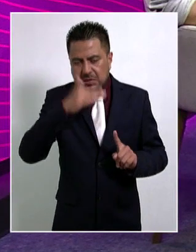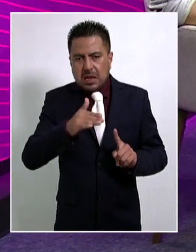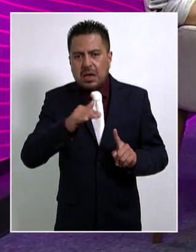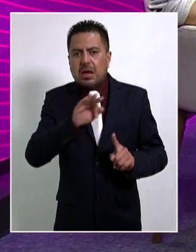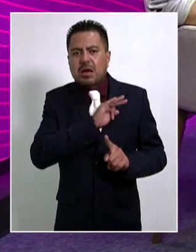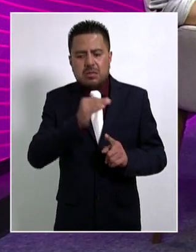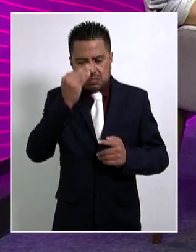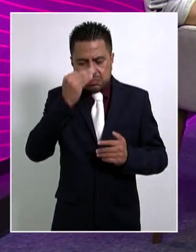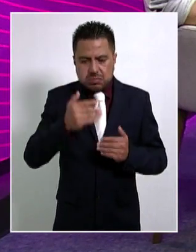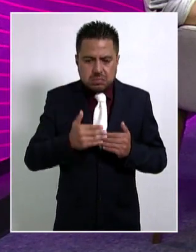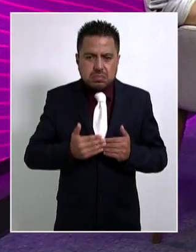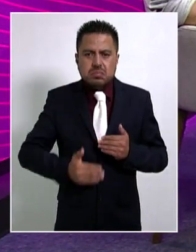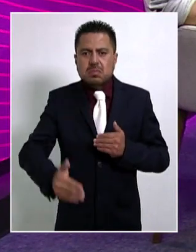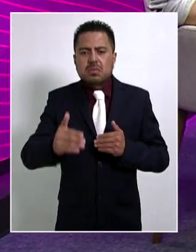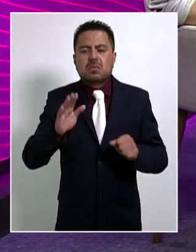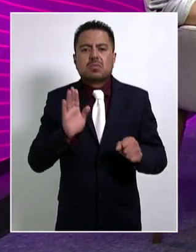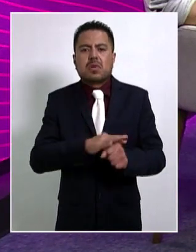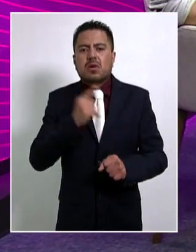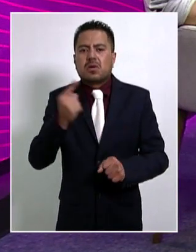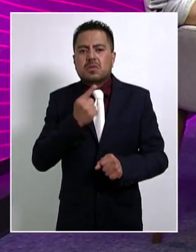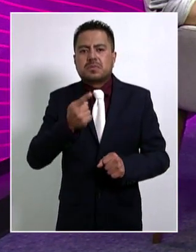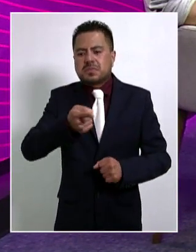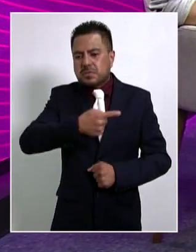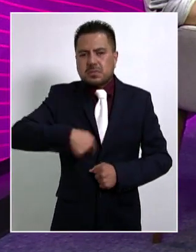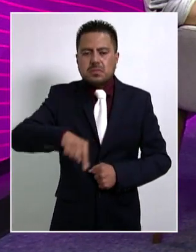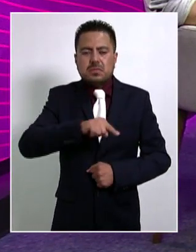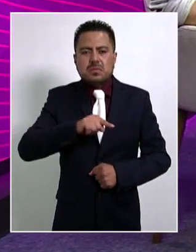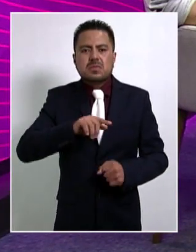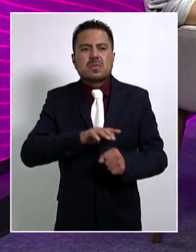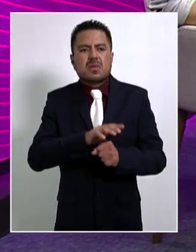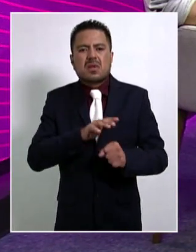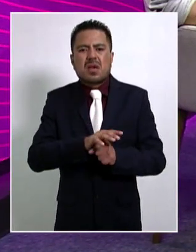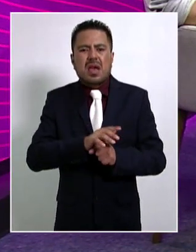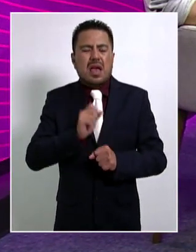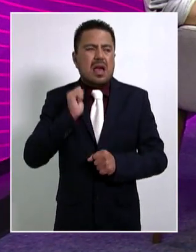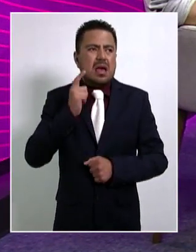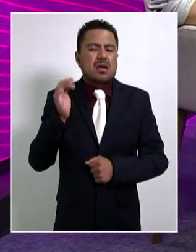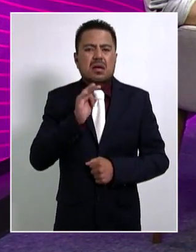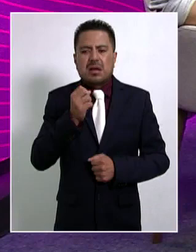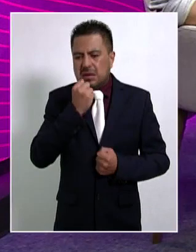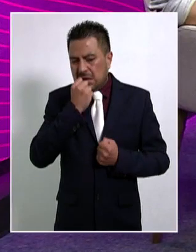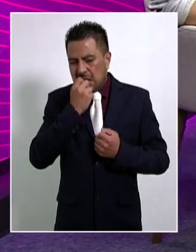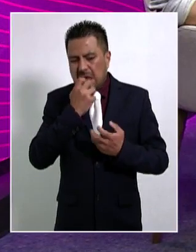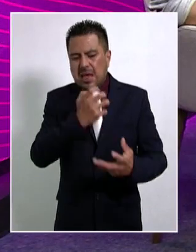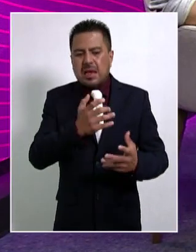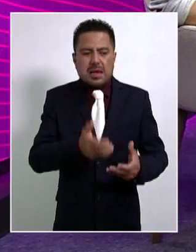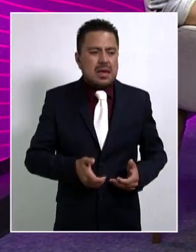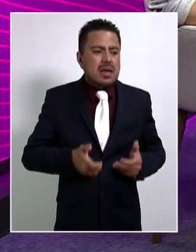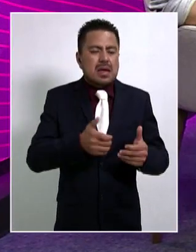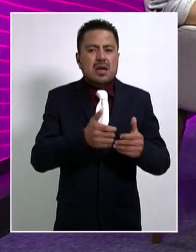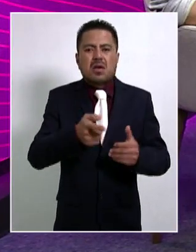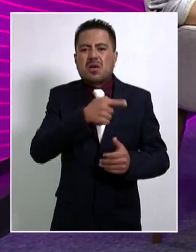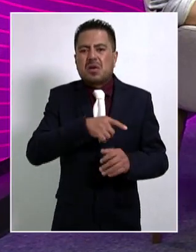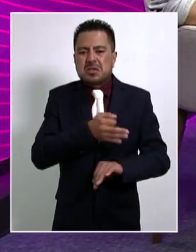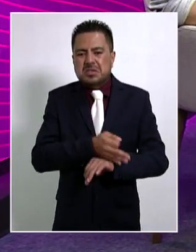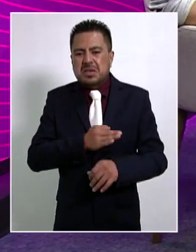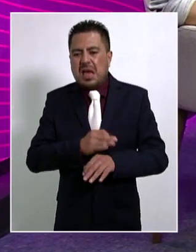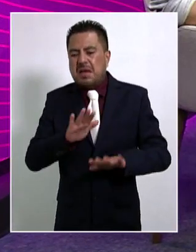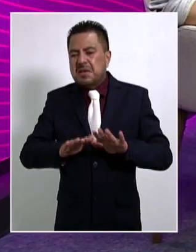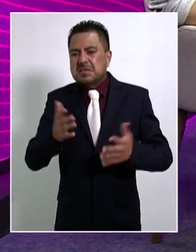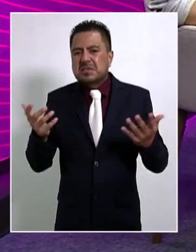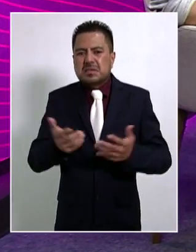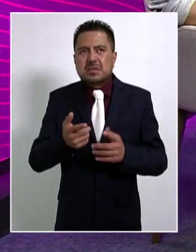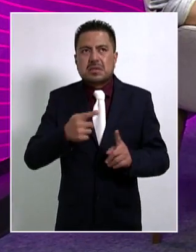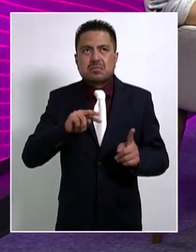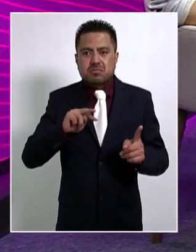miran todo el tiempo, porque somos aquello que alguna vez le gritaron en la calle, somos aquel chiste que una vez hicieron, sí